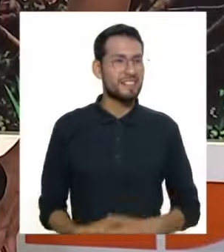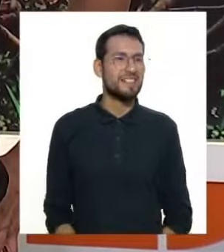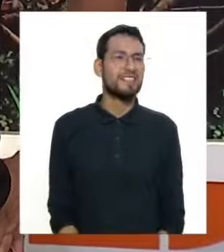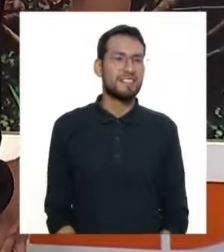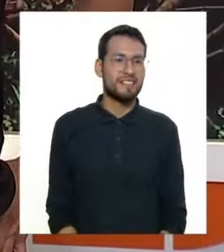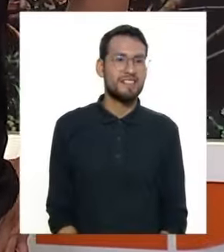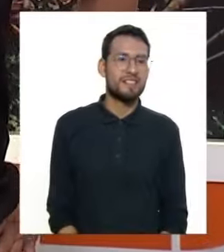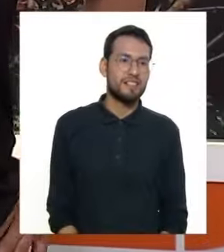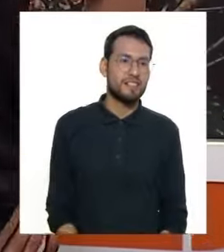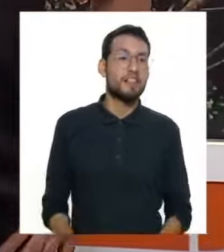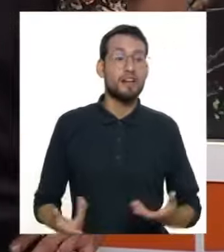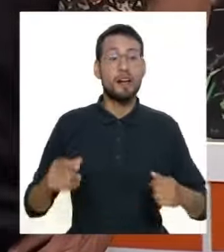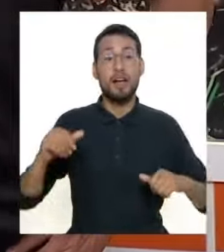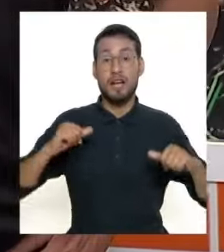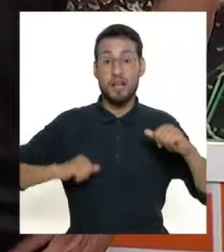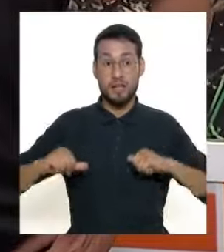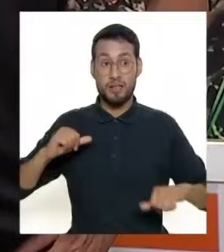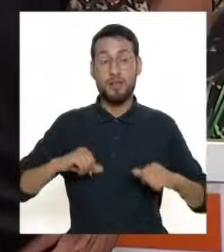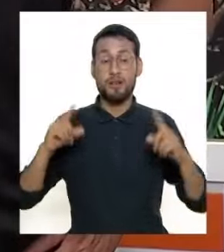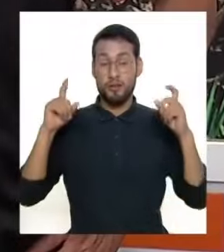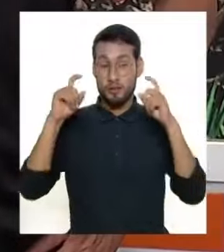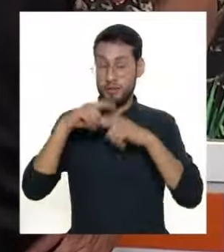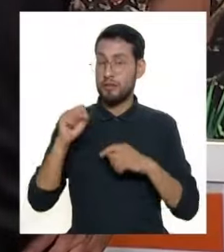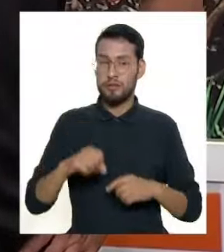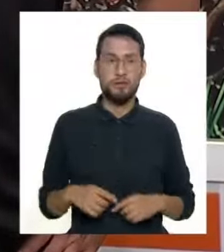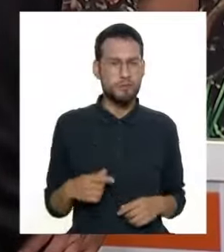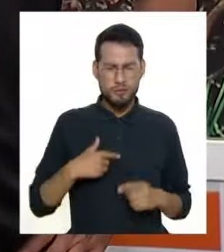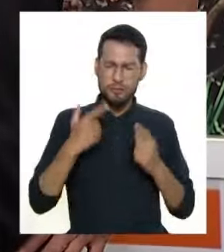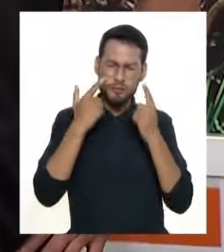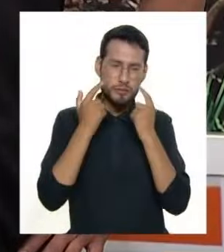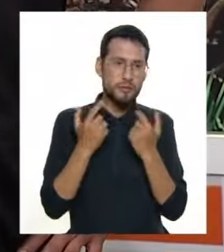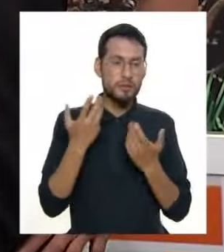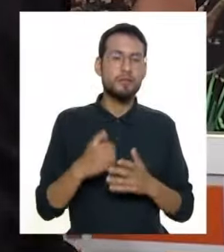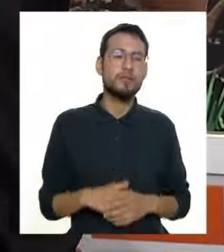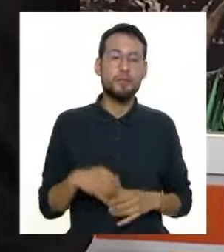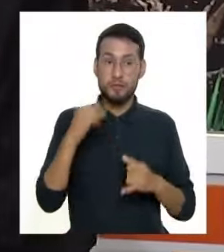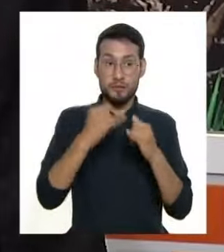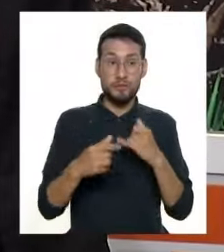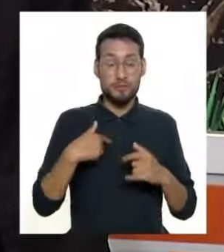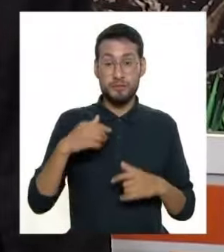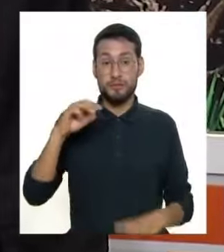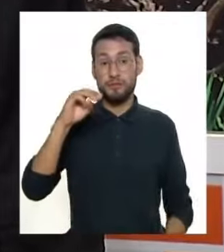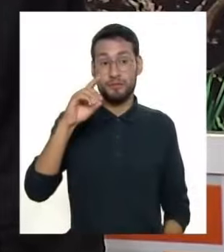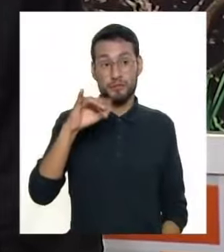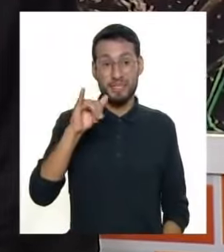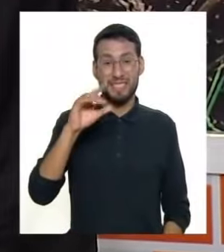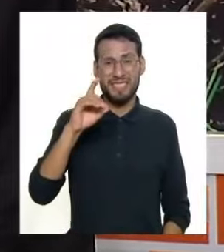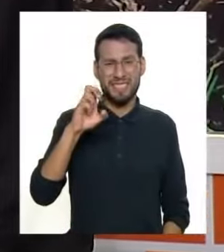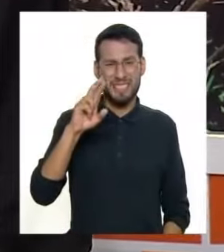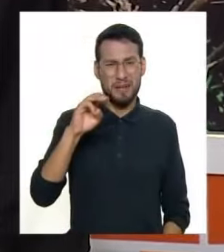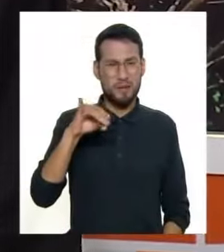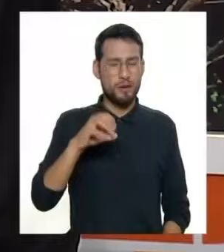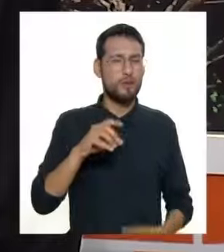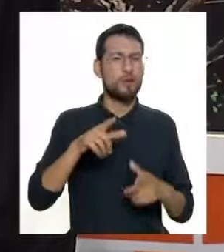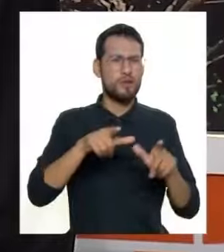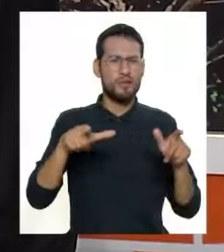Eso es fácil. No, las escenas dramáticas son las más complicadas. ¿No? Que tienes que llorar. Sí, hay una escena a la hora final cuando actúo con Nidia Bermejo, donde era un